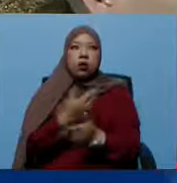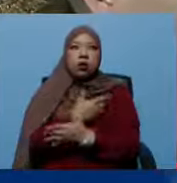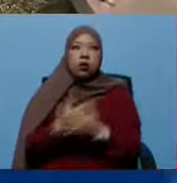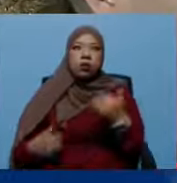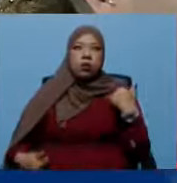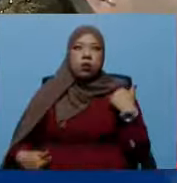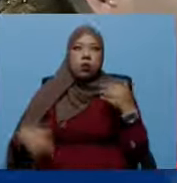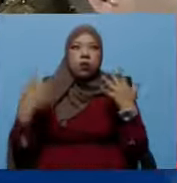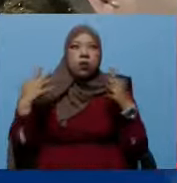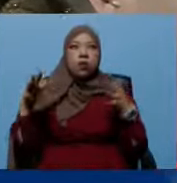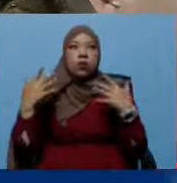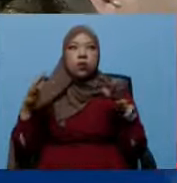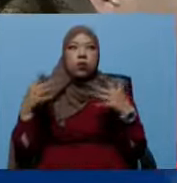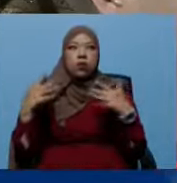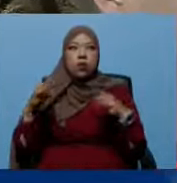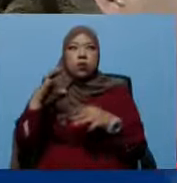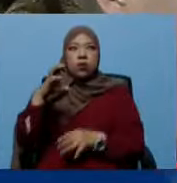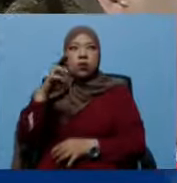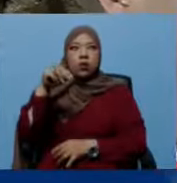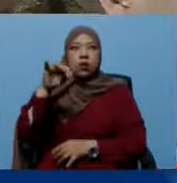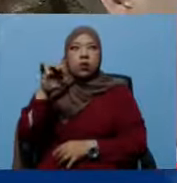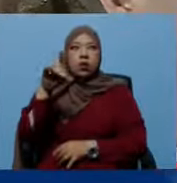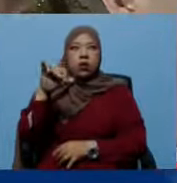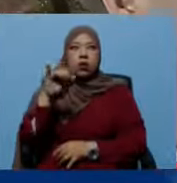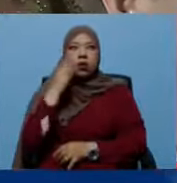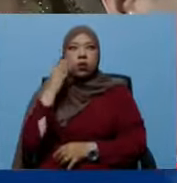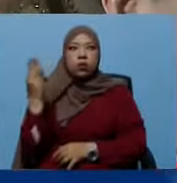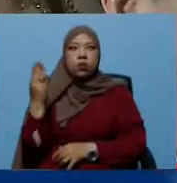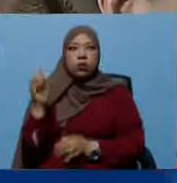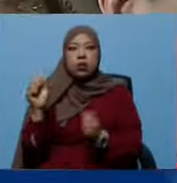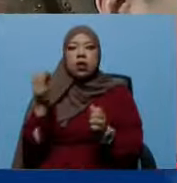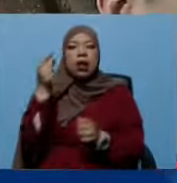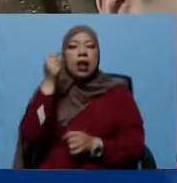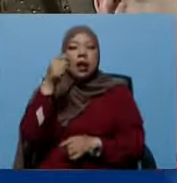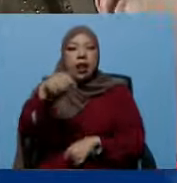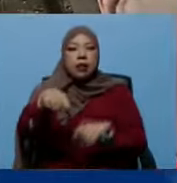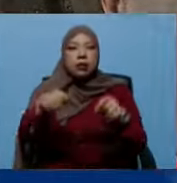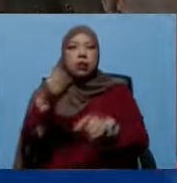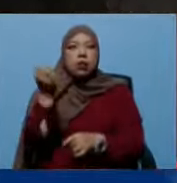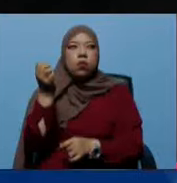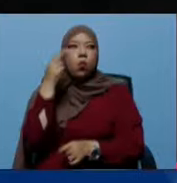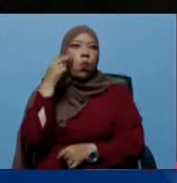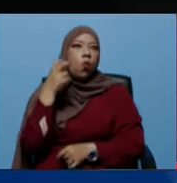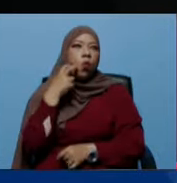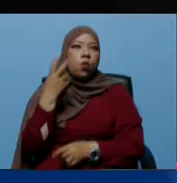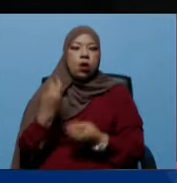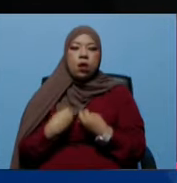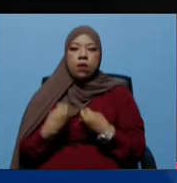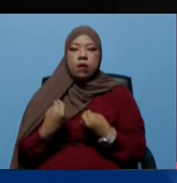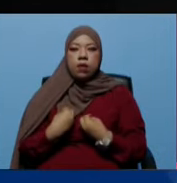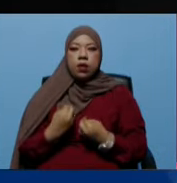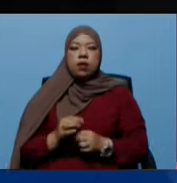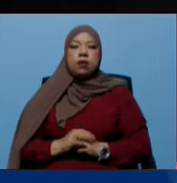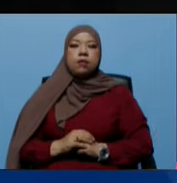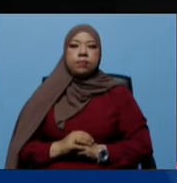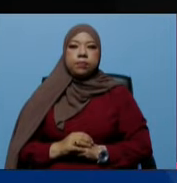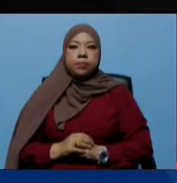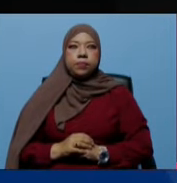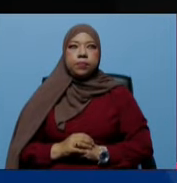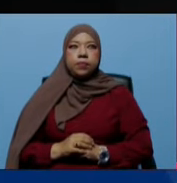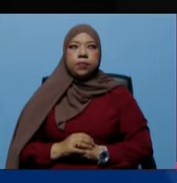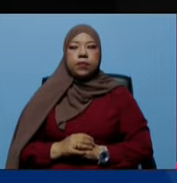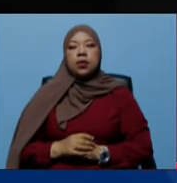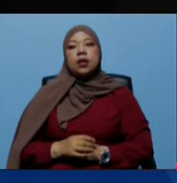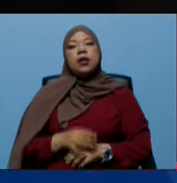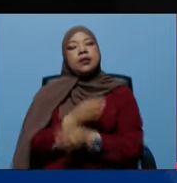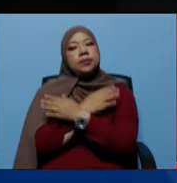presidenta del CENIDIT. Cacao, cacao para la vida y para